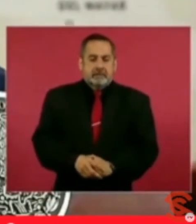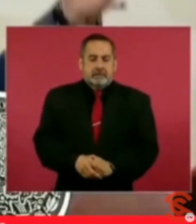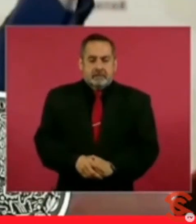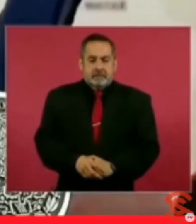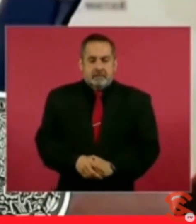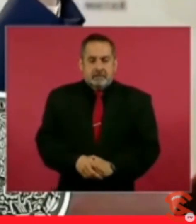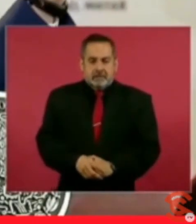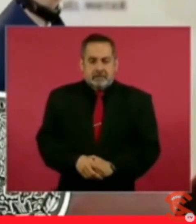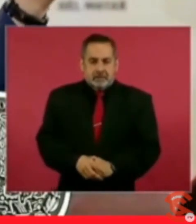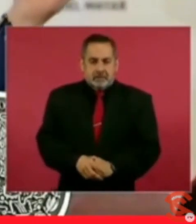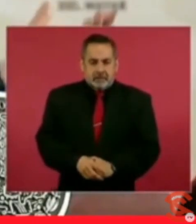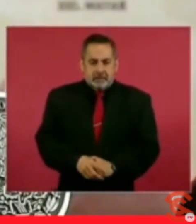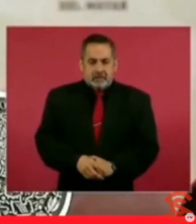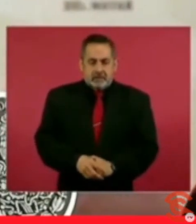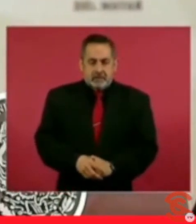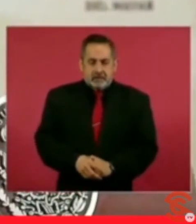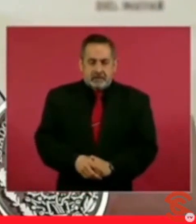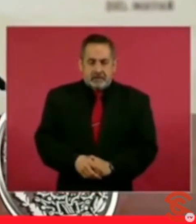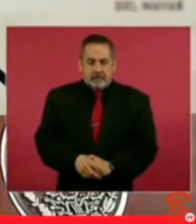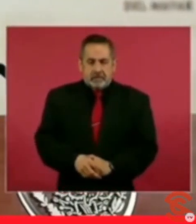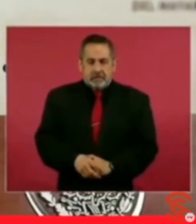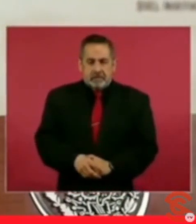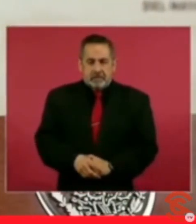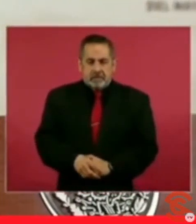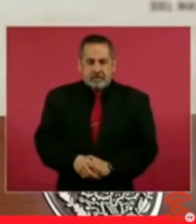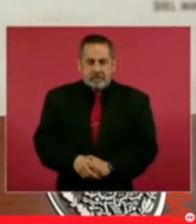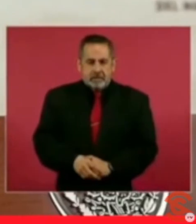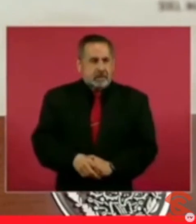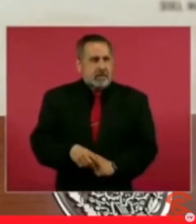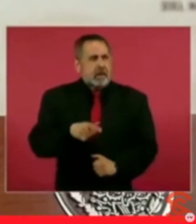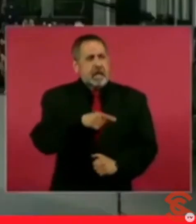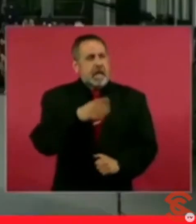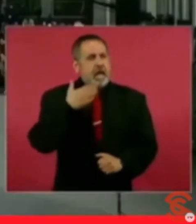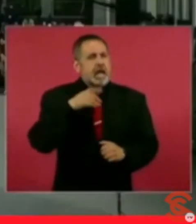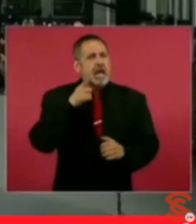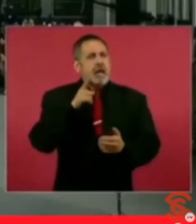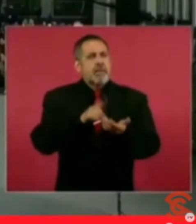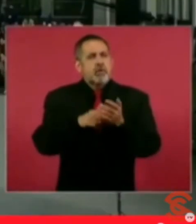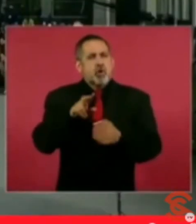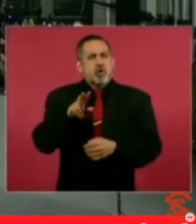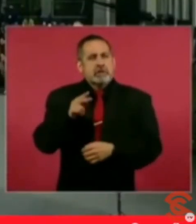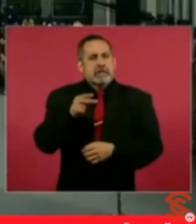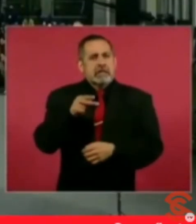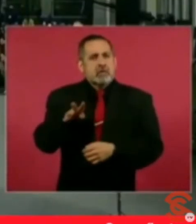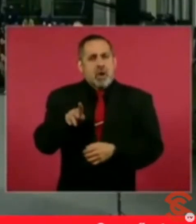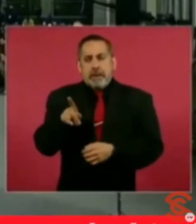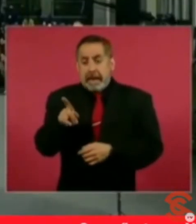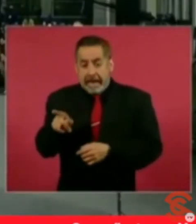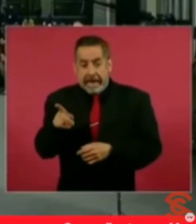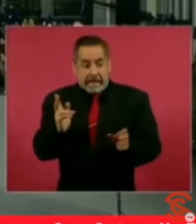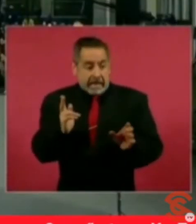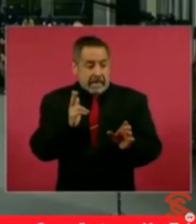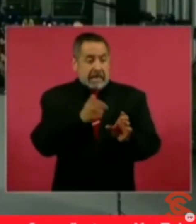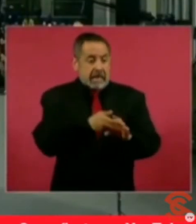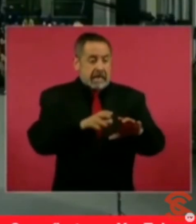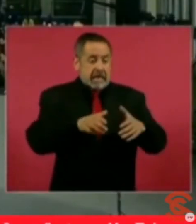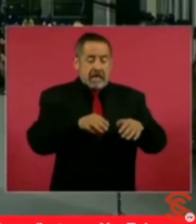No, en el 89, ¿cuántos tenía? Cuando entra al CISEN.